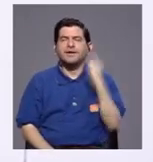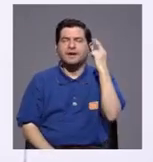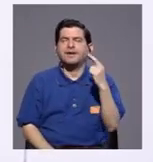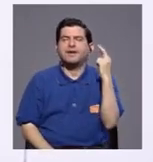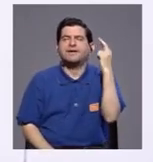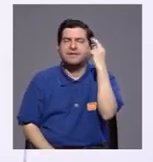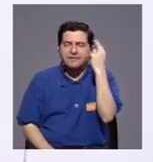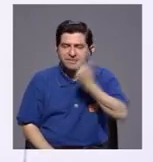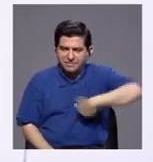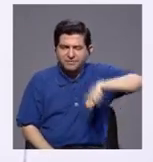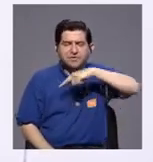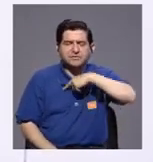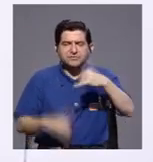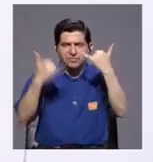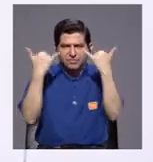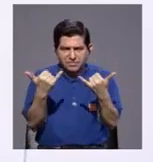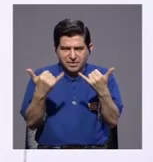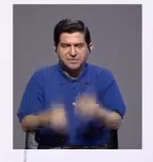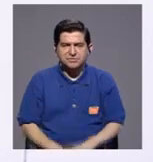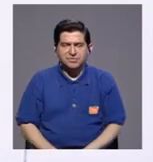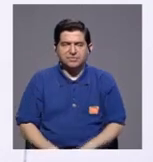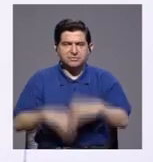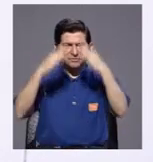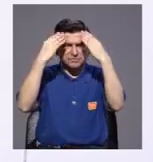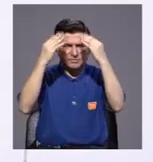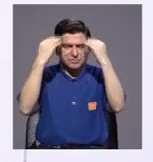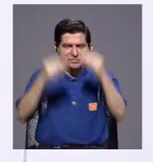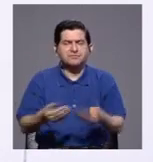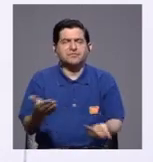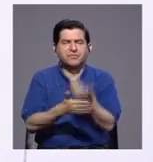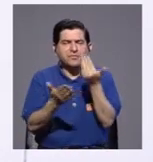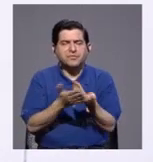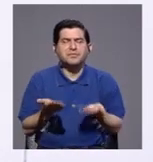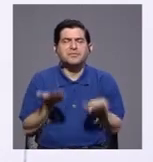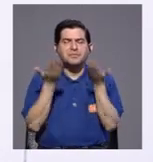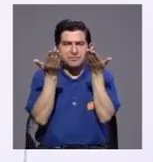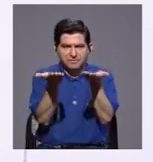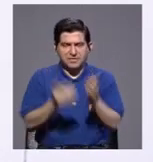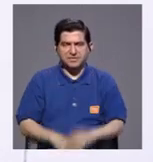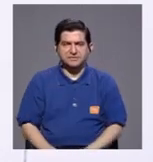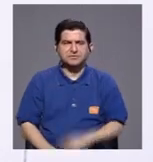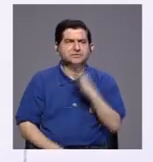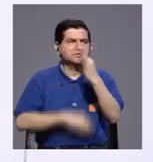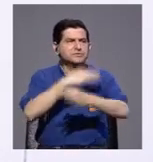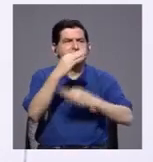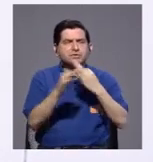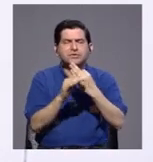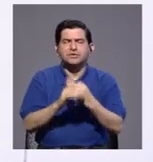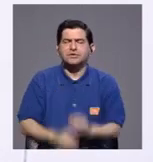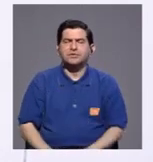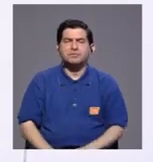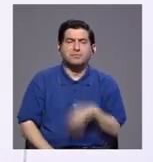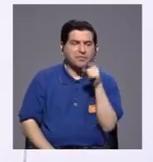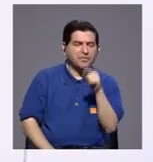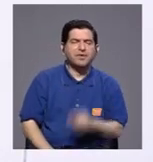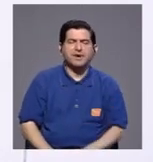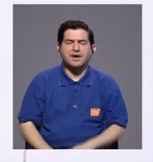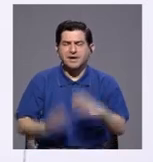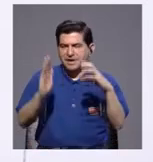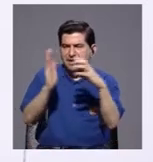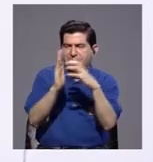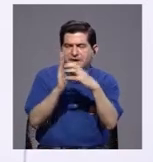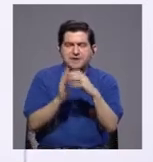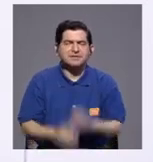nos vemos a traerles información reciente en tipo artículos de difusión para que ellos